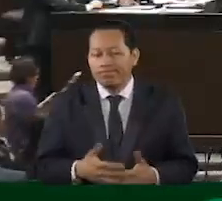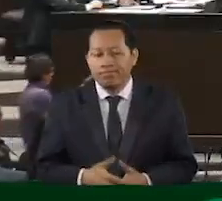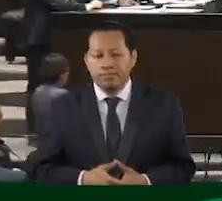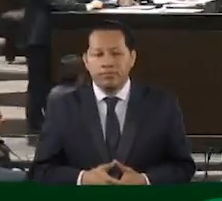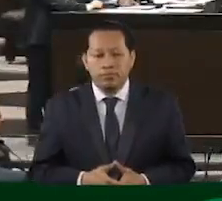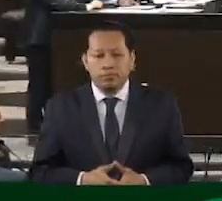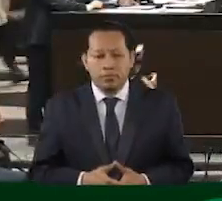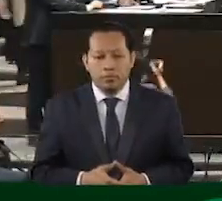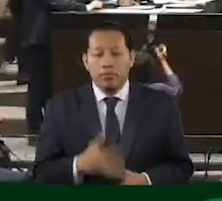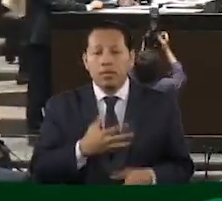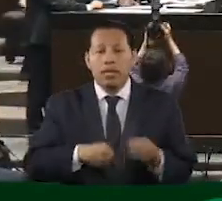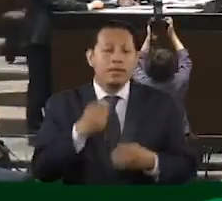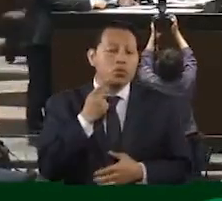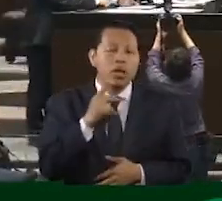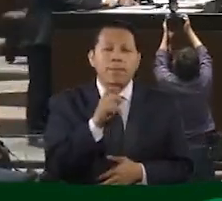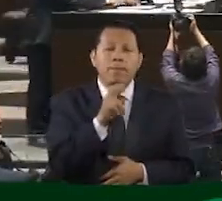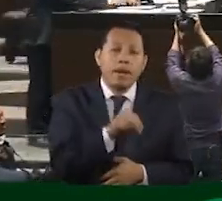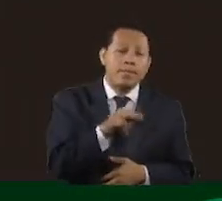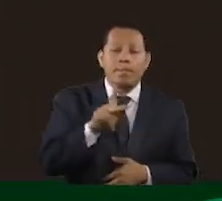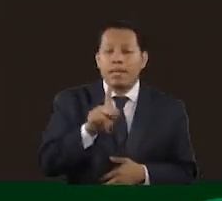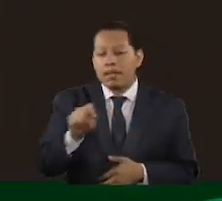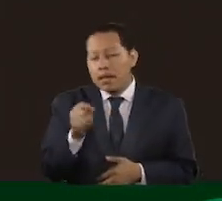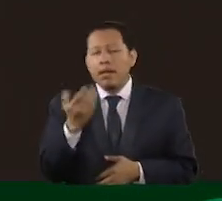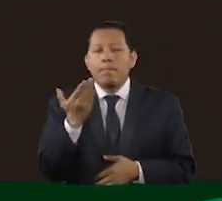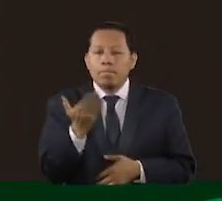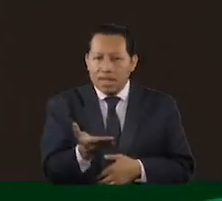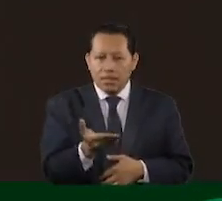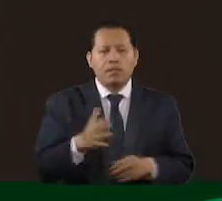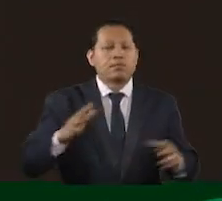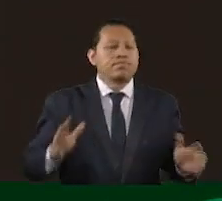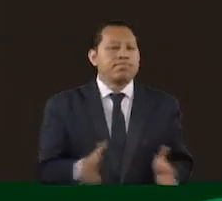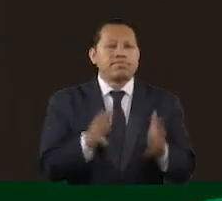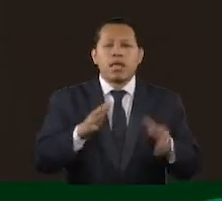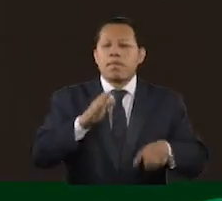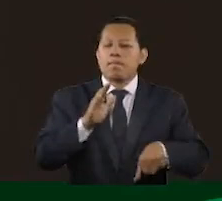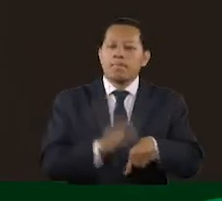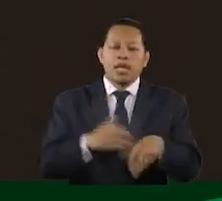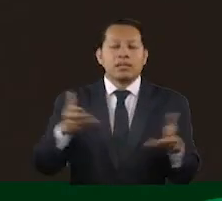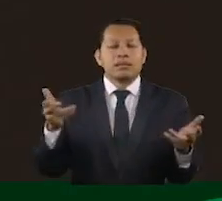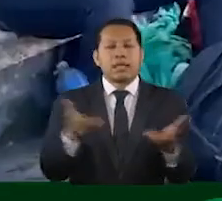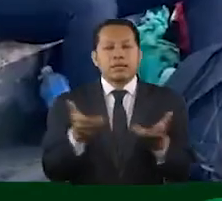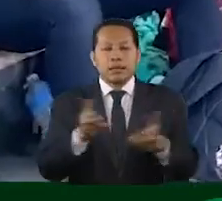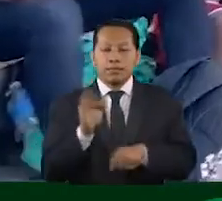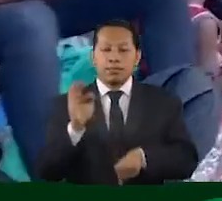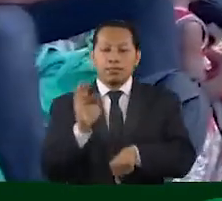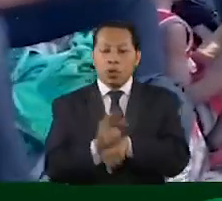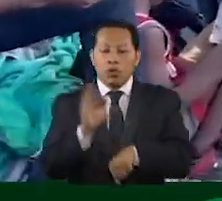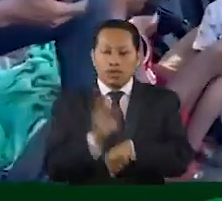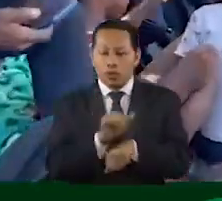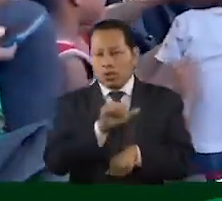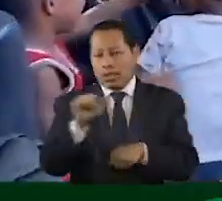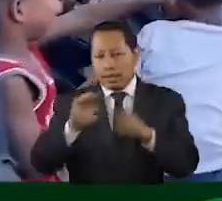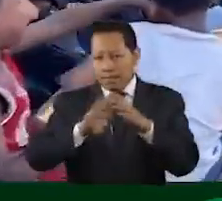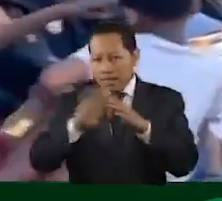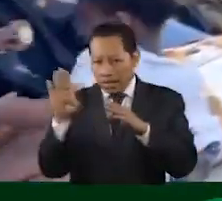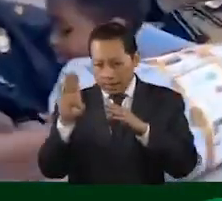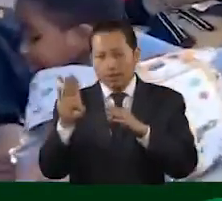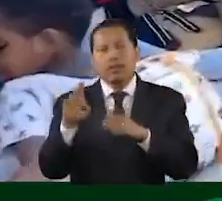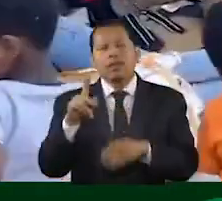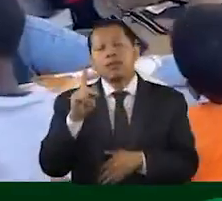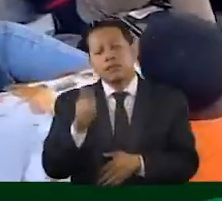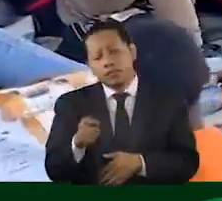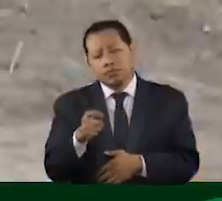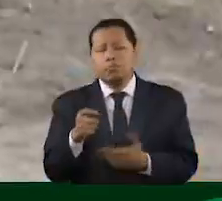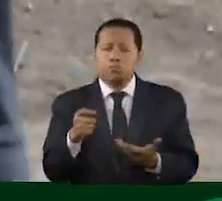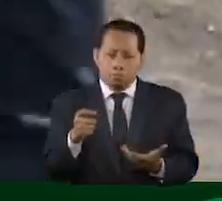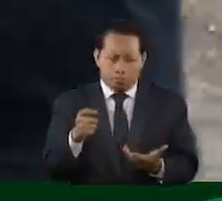Por su parte, diputados del PAN y del PT pidieron impulsar mayores acciones de protección a las y los migrantes. No